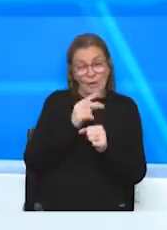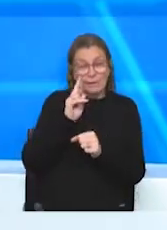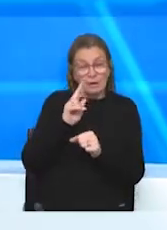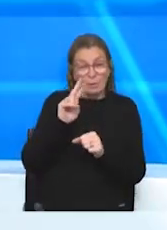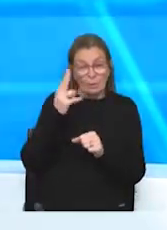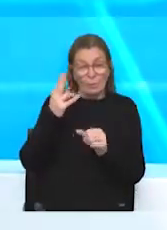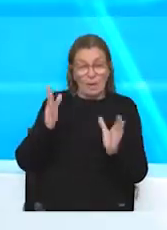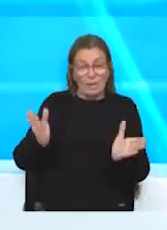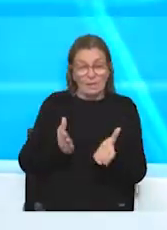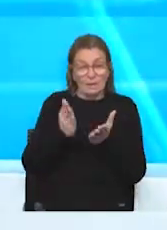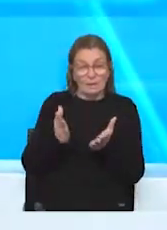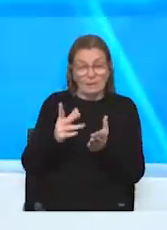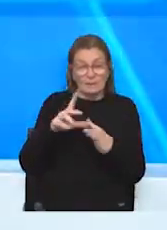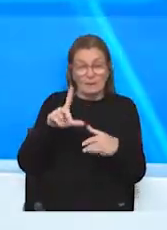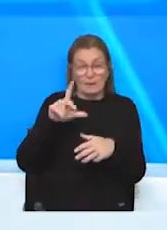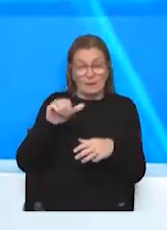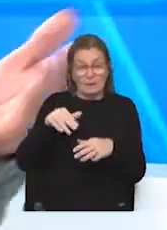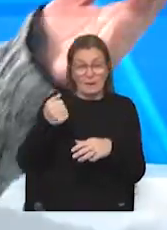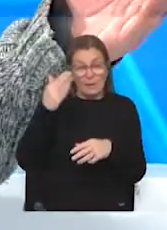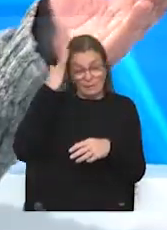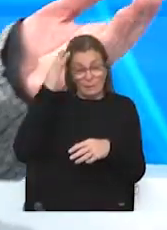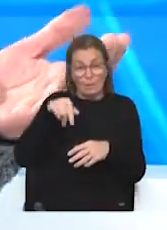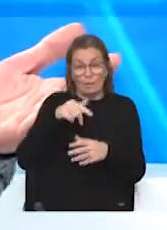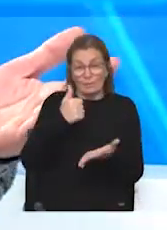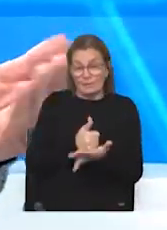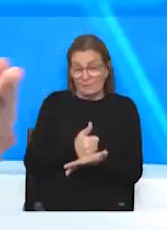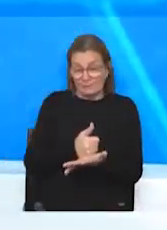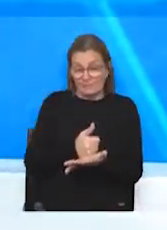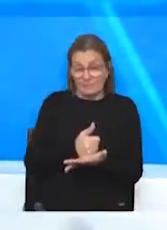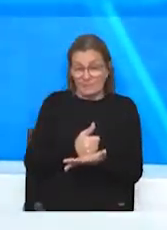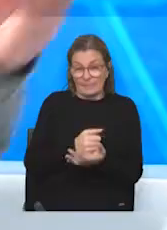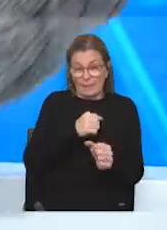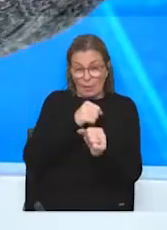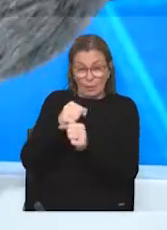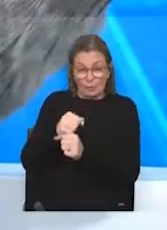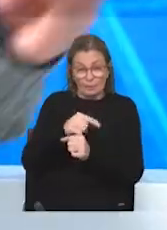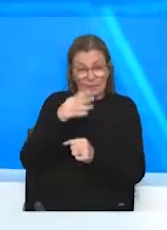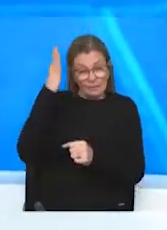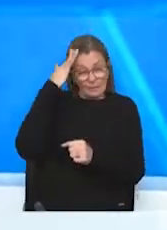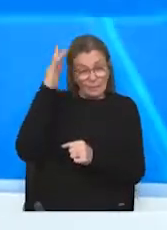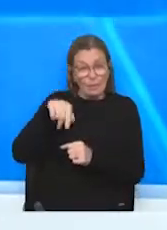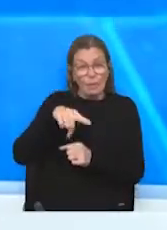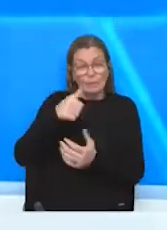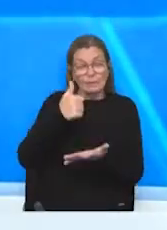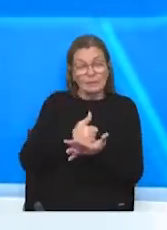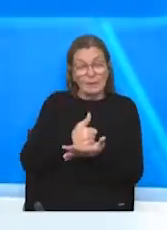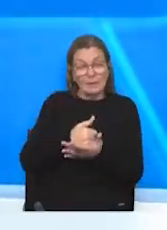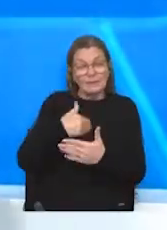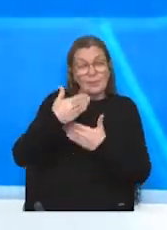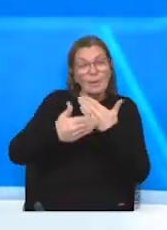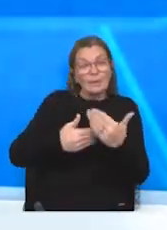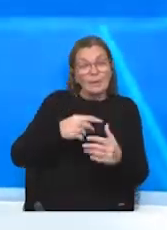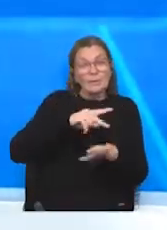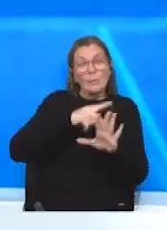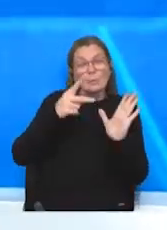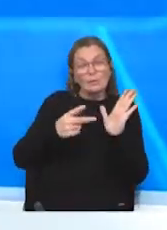adelante nadie sabe dónde está lema si sabemos Dónde está el Aha la soya popular sabemos Dónde está O sea la soya seguimos adelante con estos